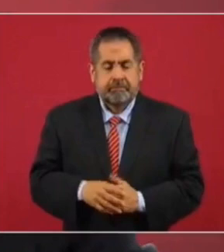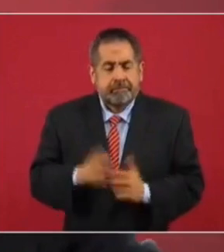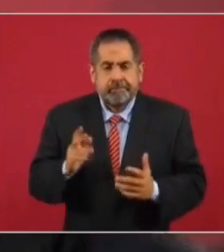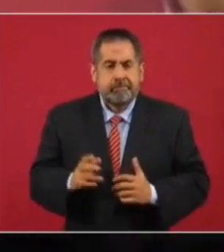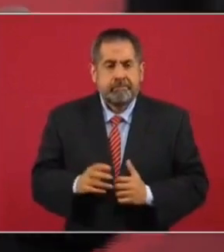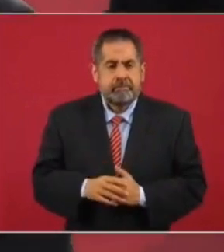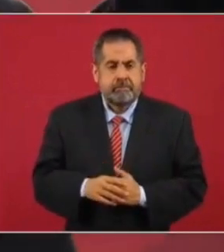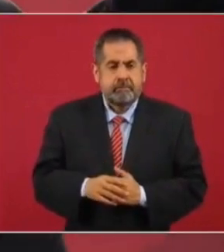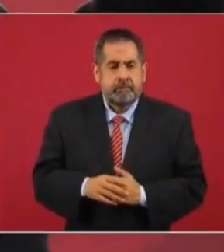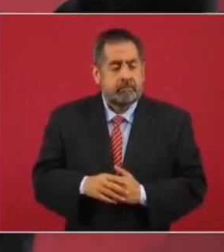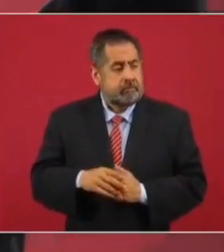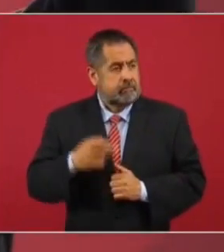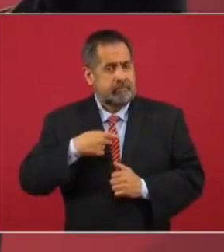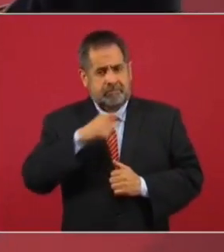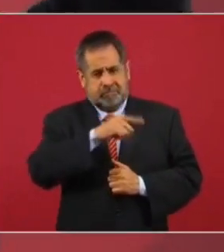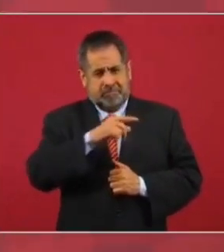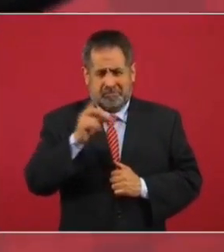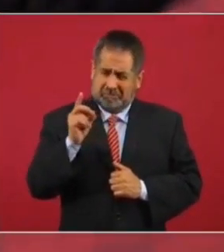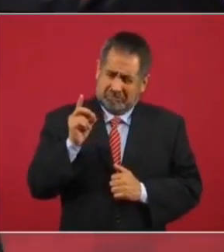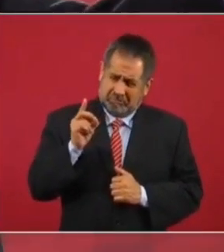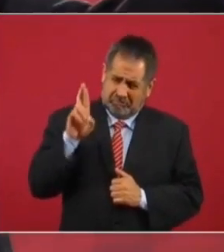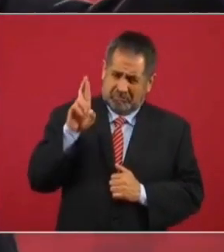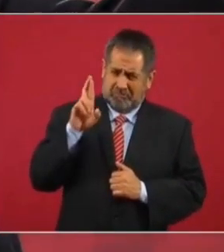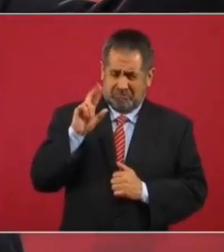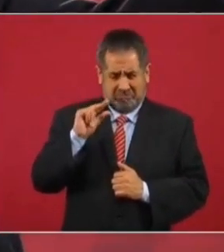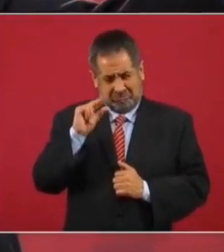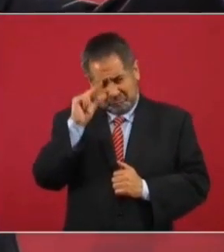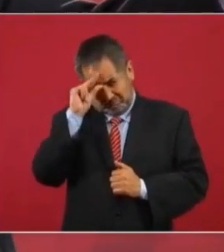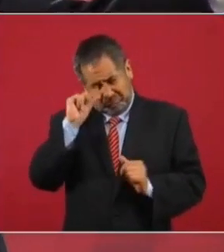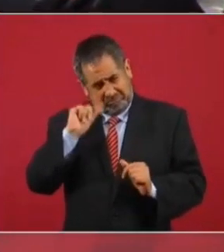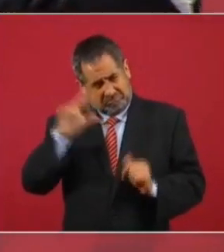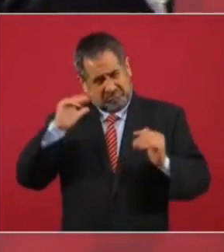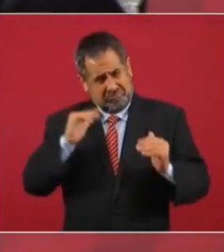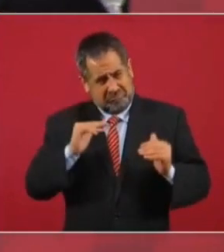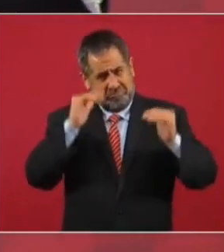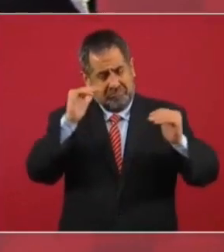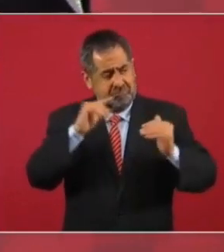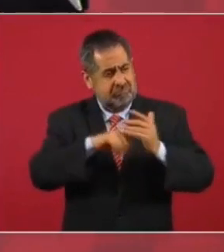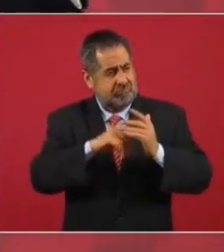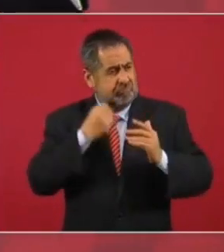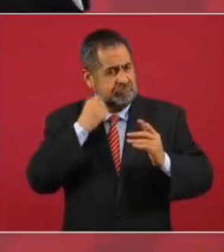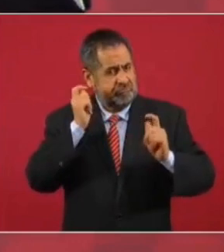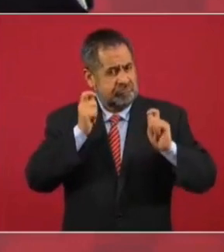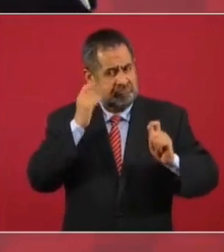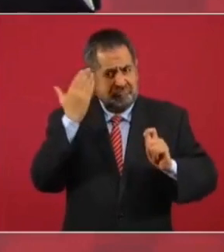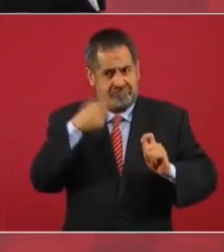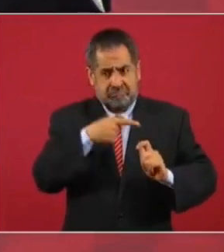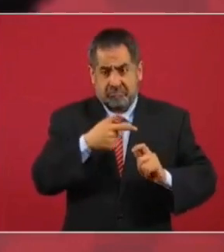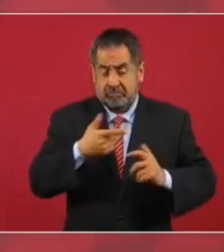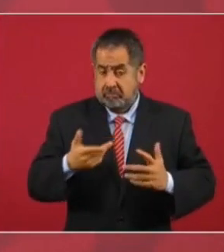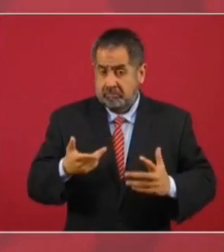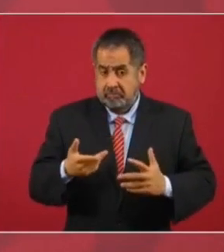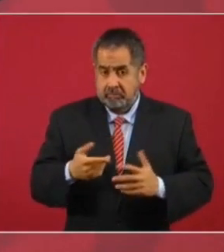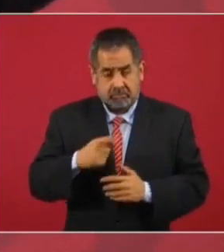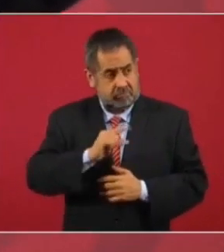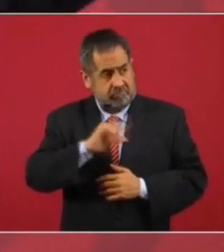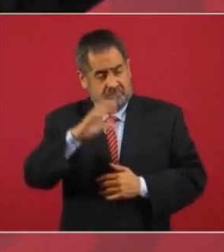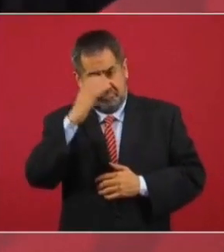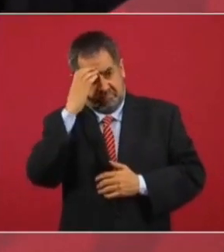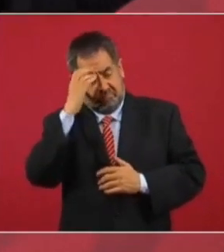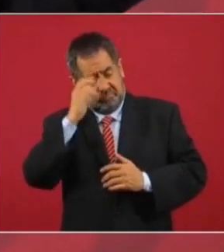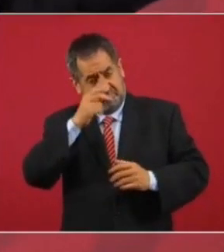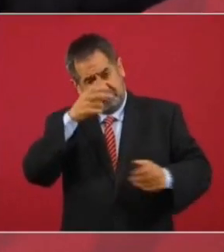Pero, y estamos hablando de un doctor en Derecho, una eminencia,